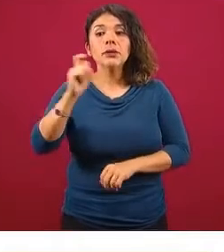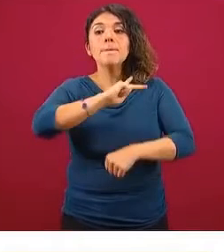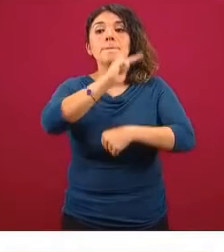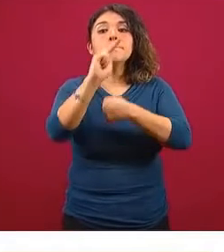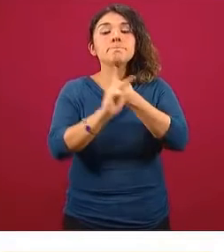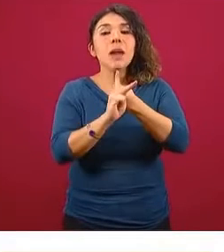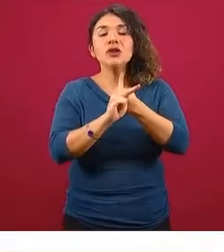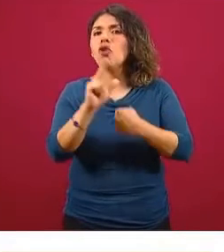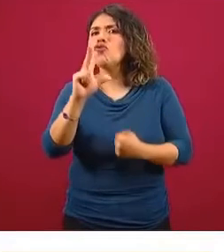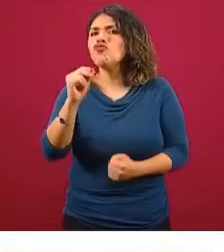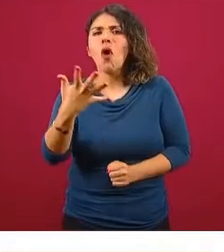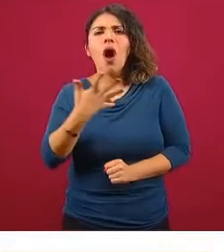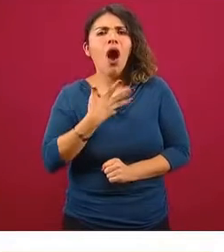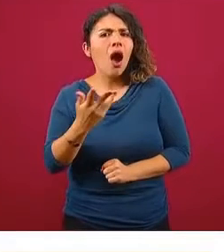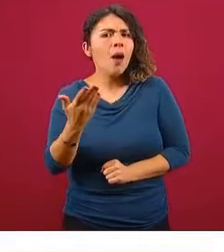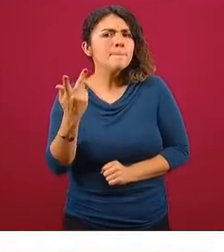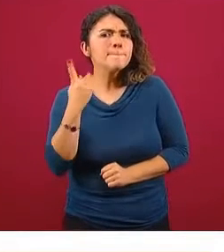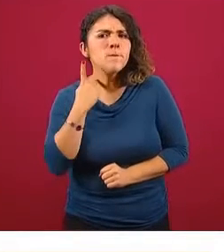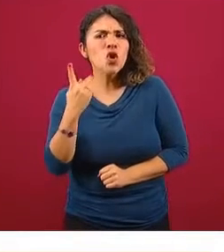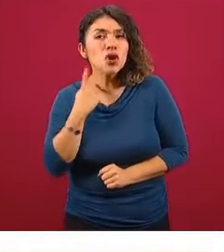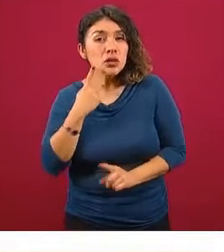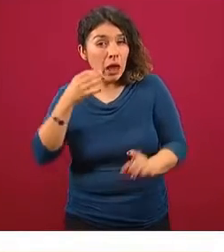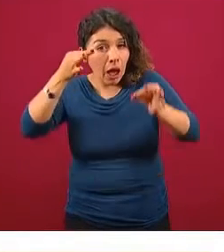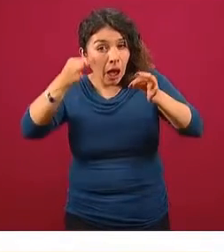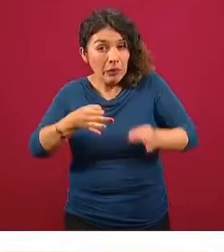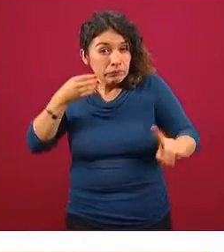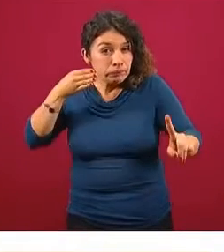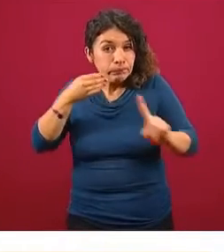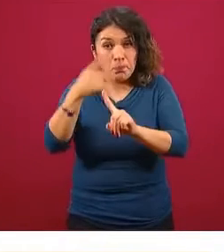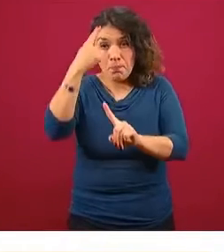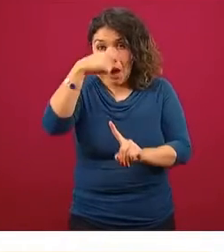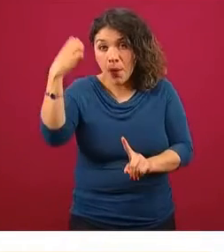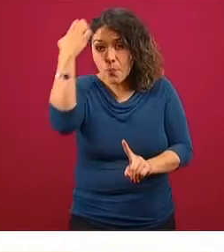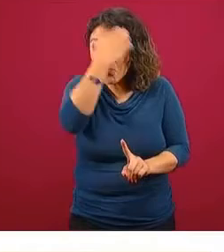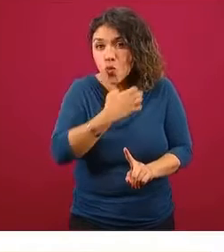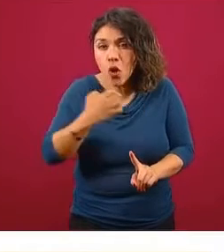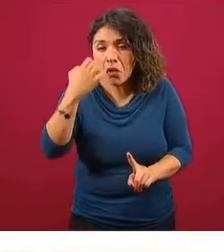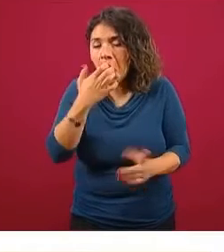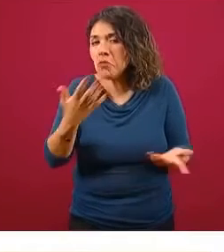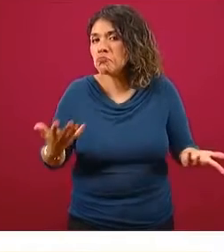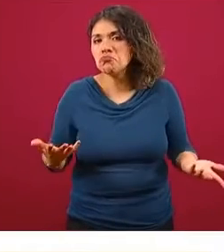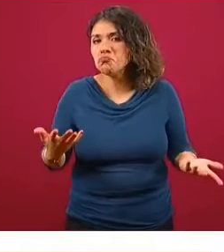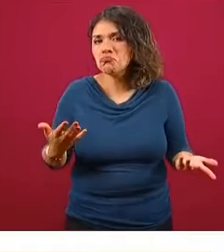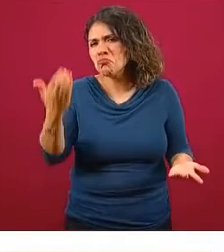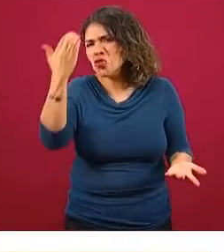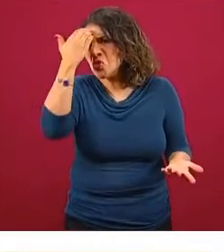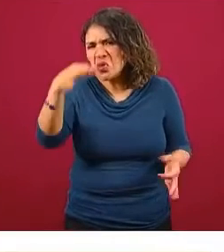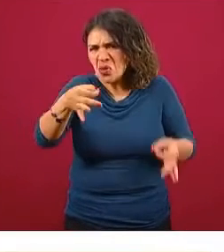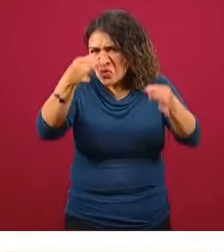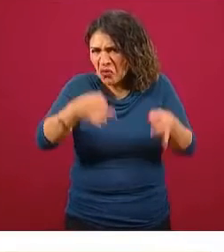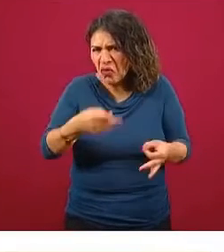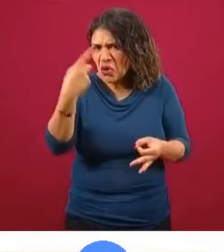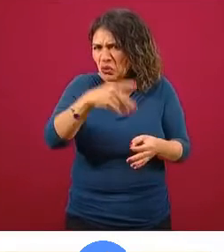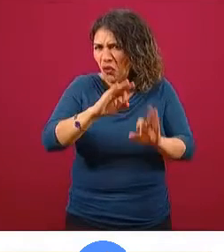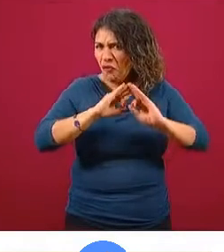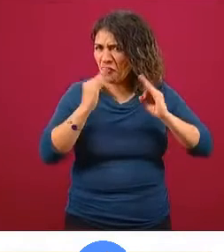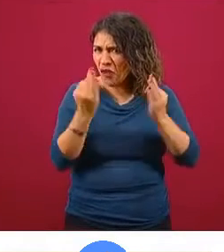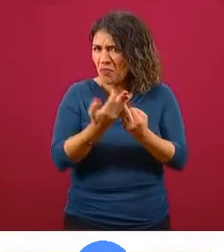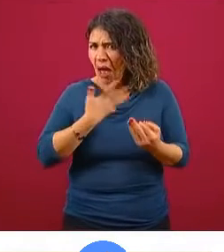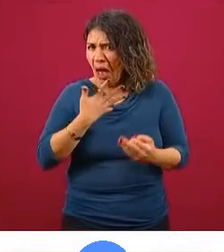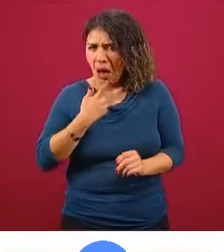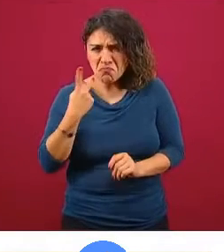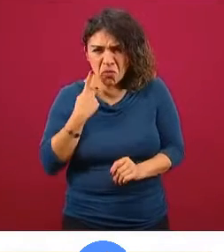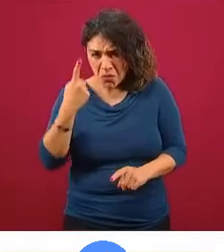países que no tienen una política específica para la realización de pruebas, o al menos que no se conoce formalmente cuál es